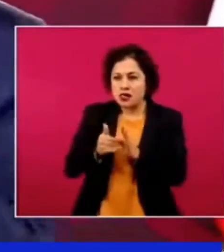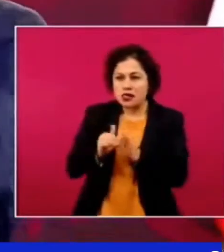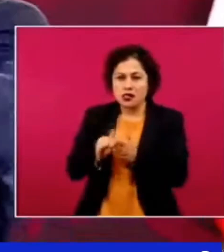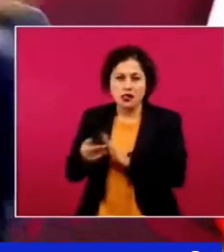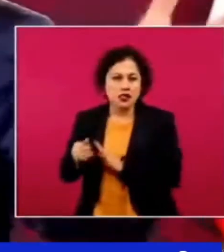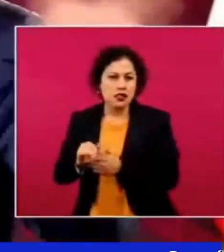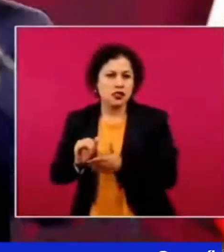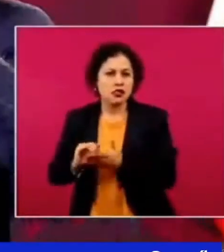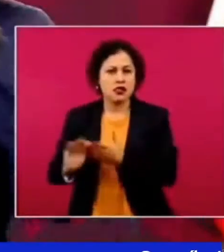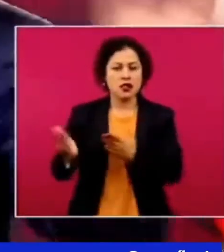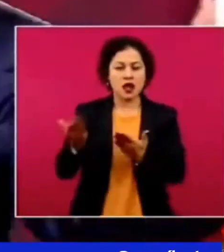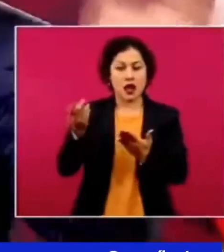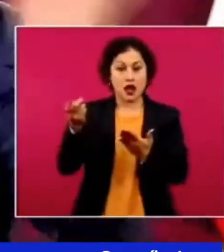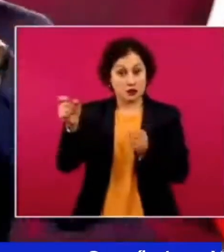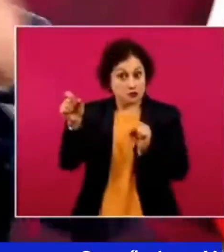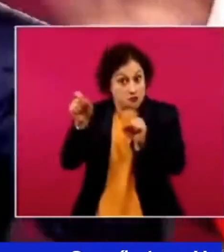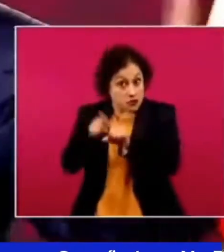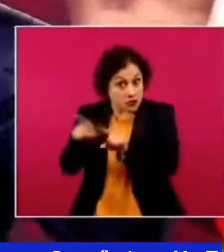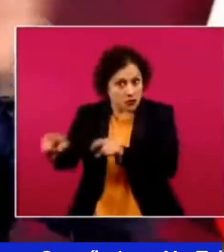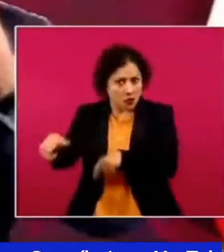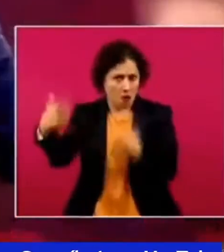O sea, nos